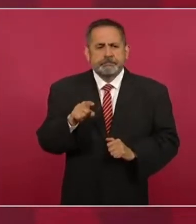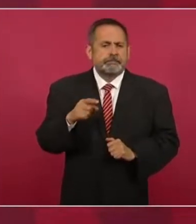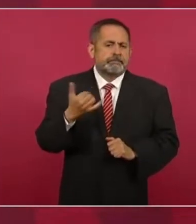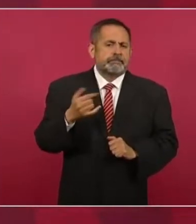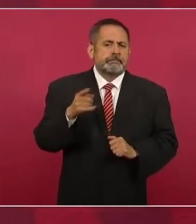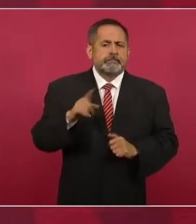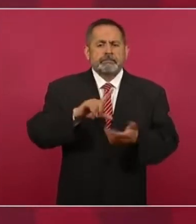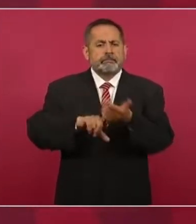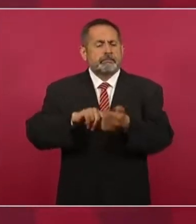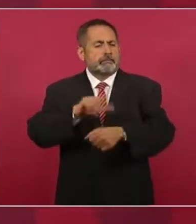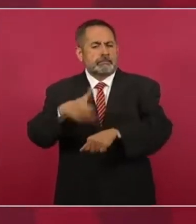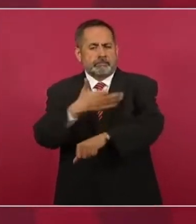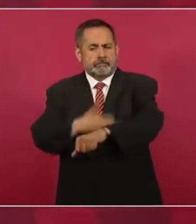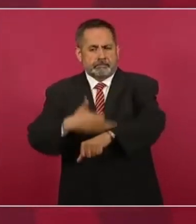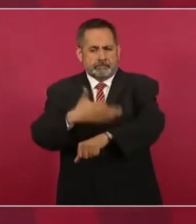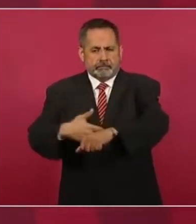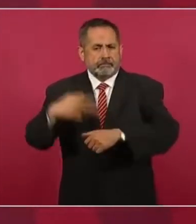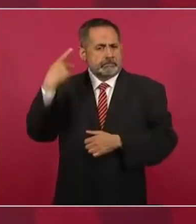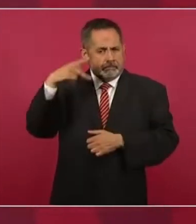y en la tarde en Puebla.